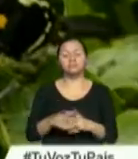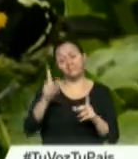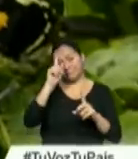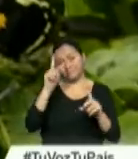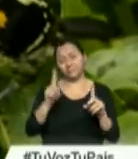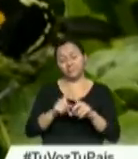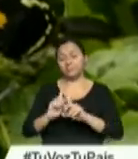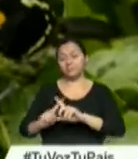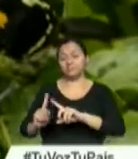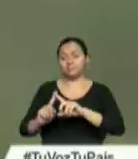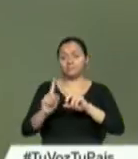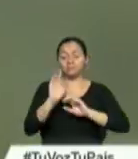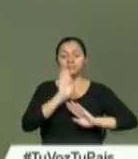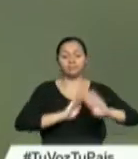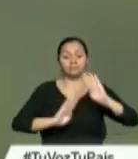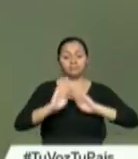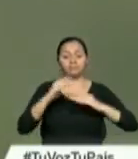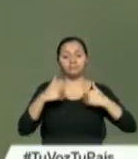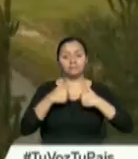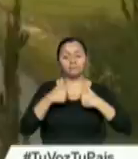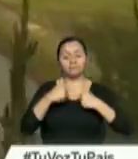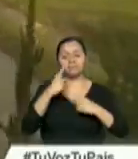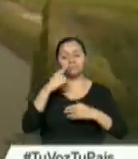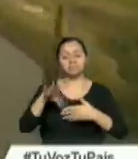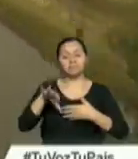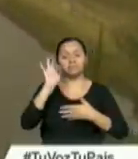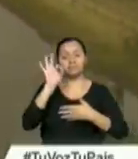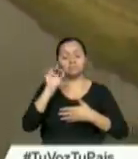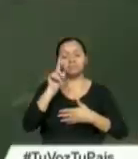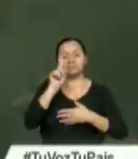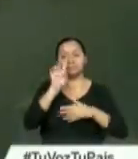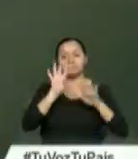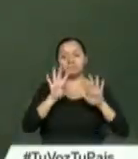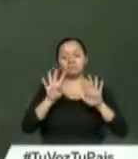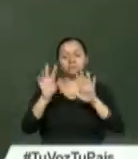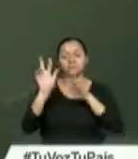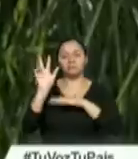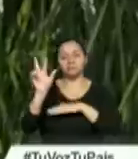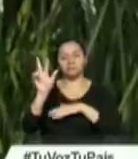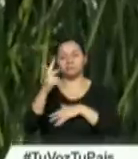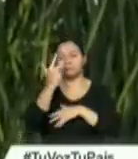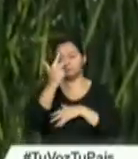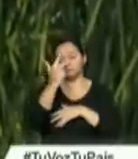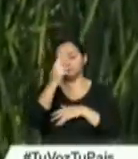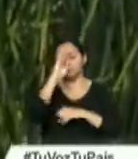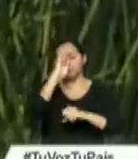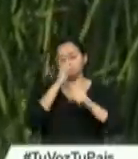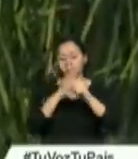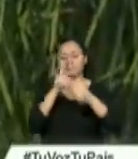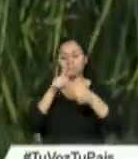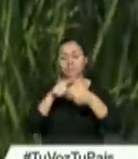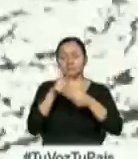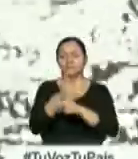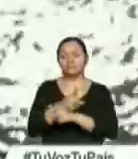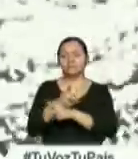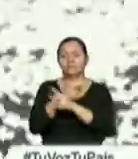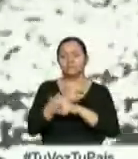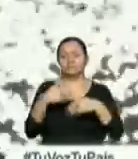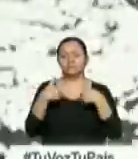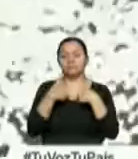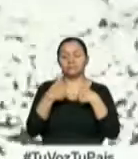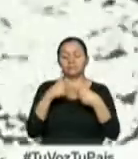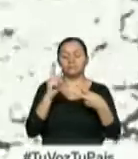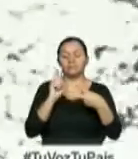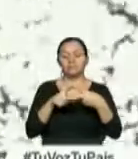de Diversidad Biológica está vigente desde 1993 con tres objetivos: la conservación de la diversidad